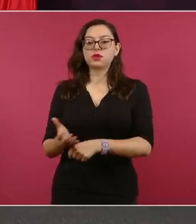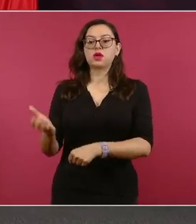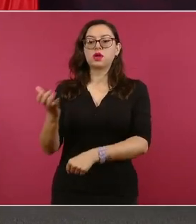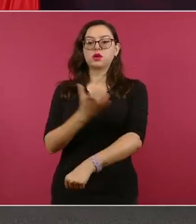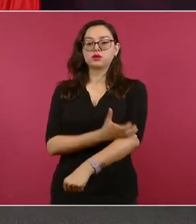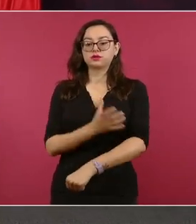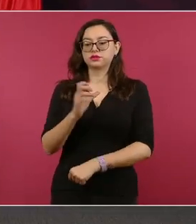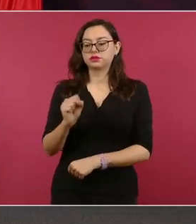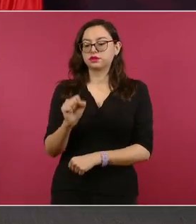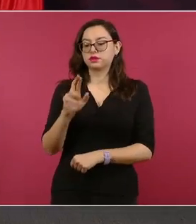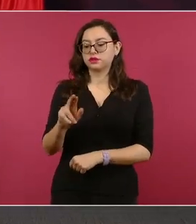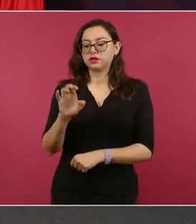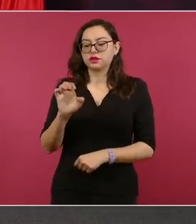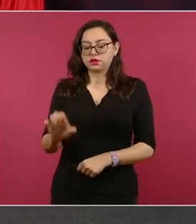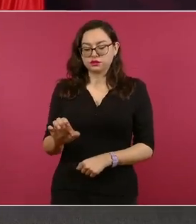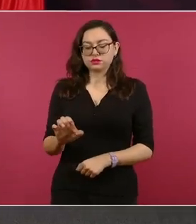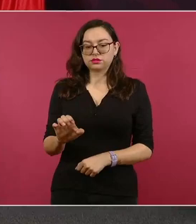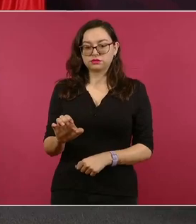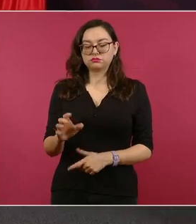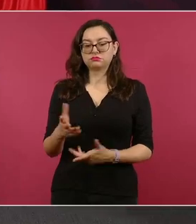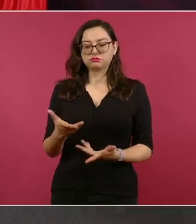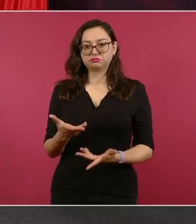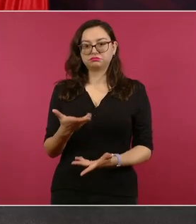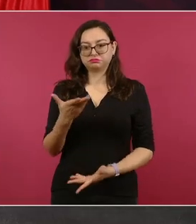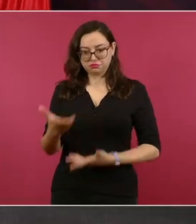del Servicio